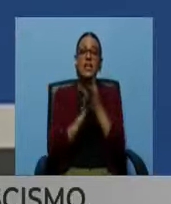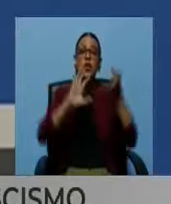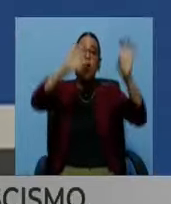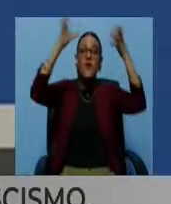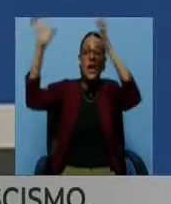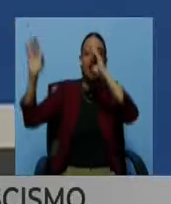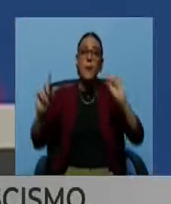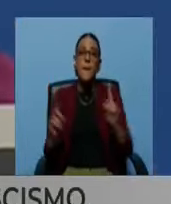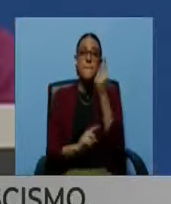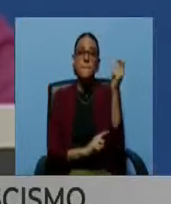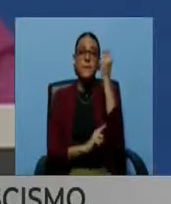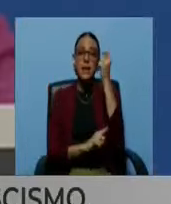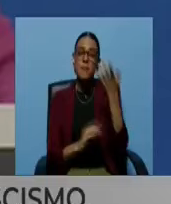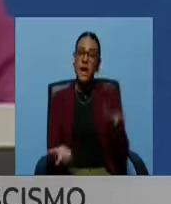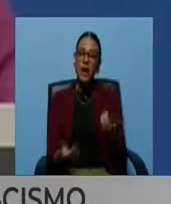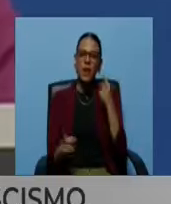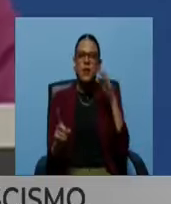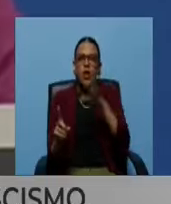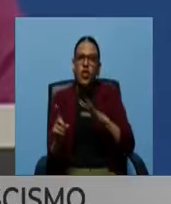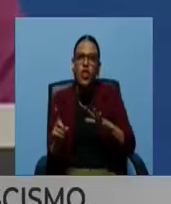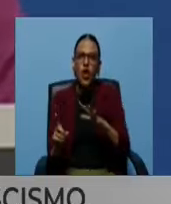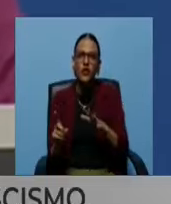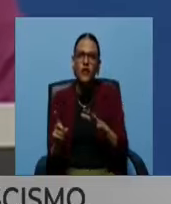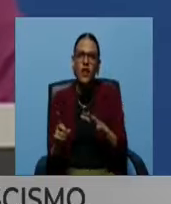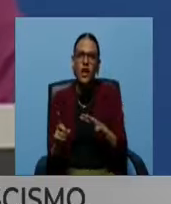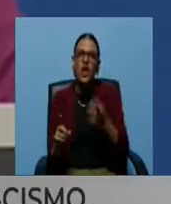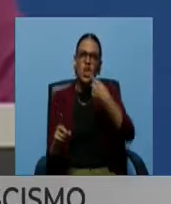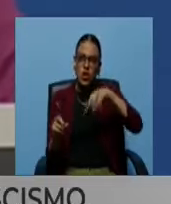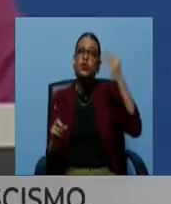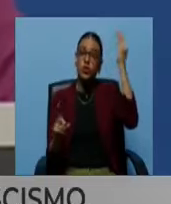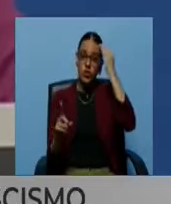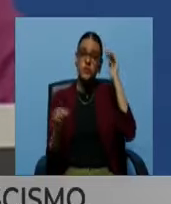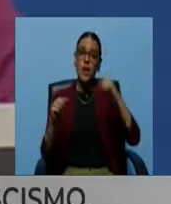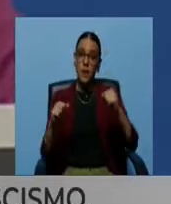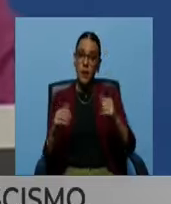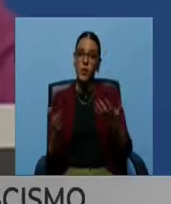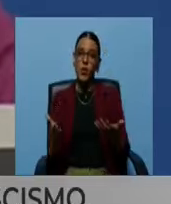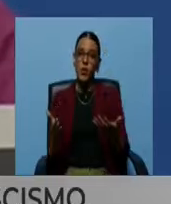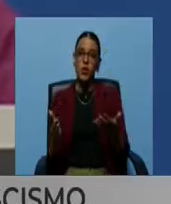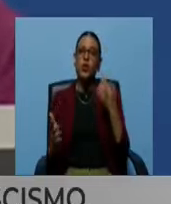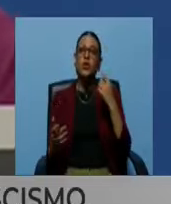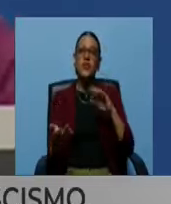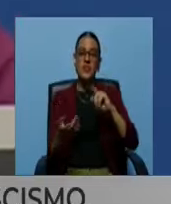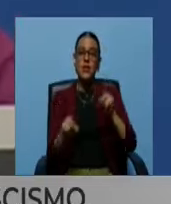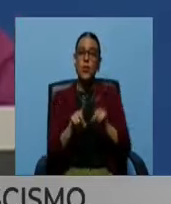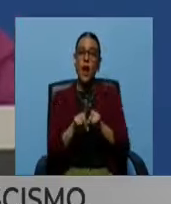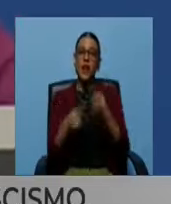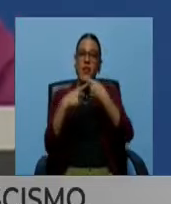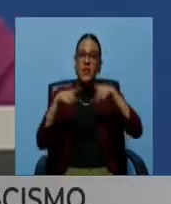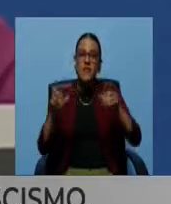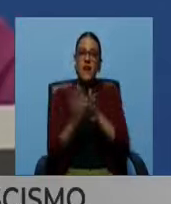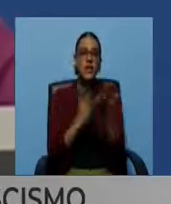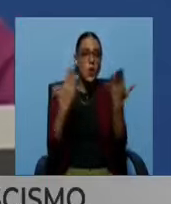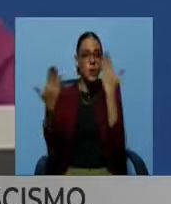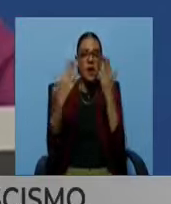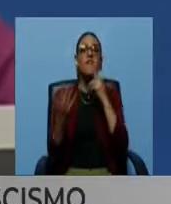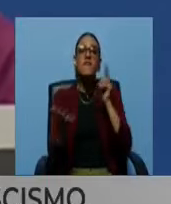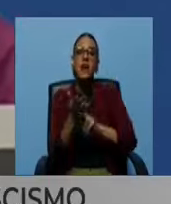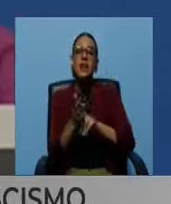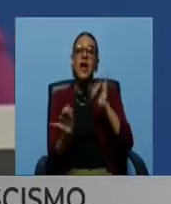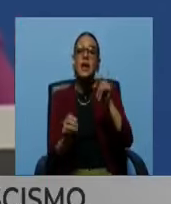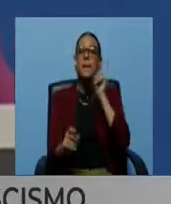precedentes, donde ya no sabemos cuál es la diferencia entre la realidad y la